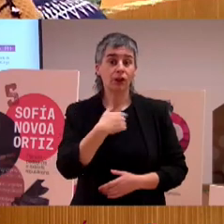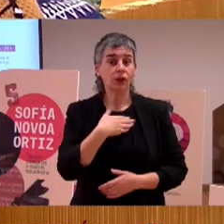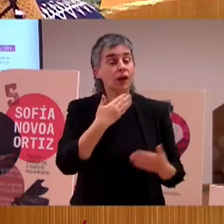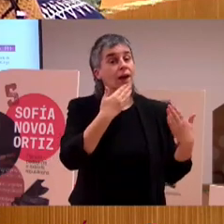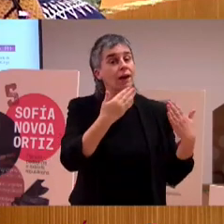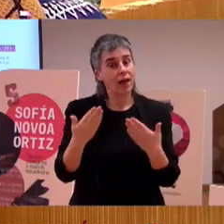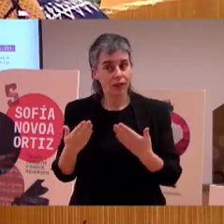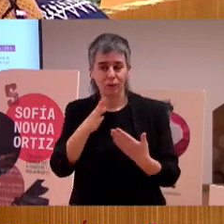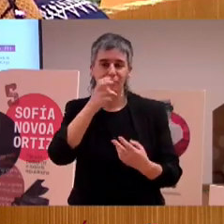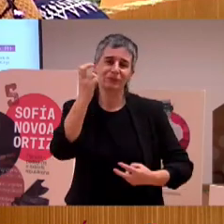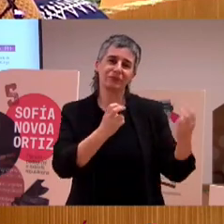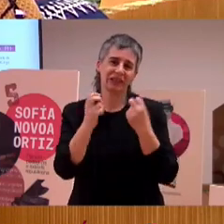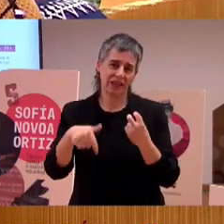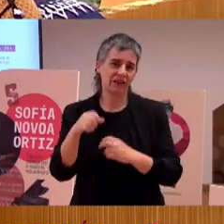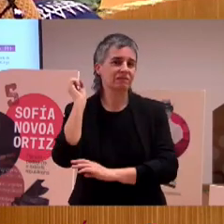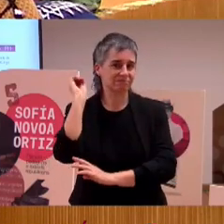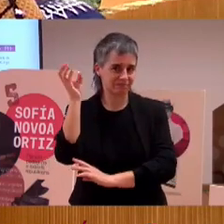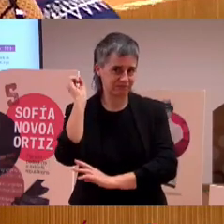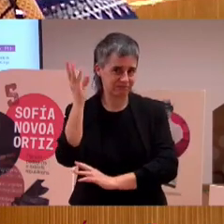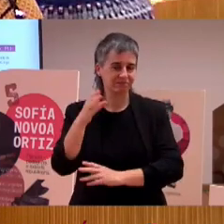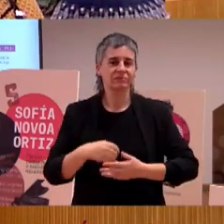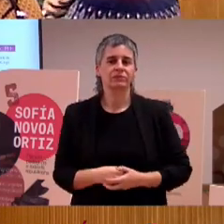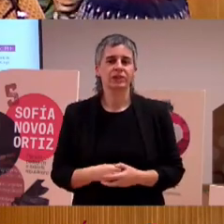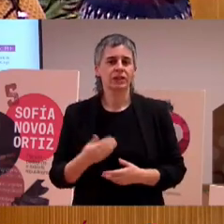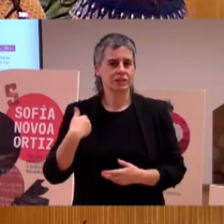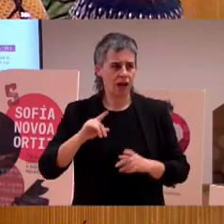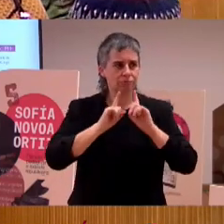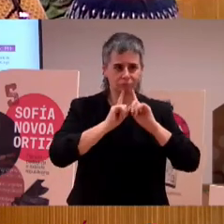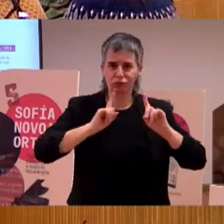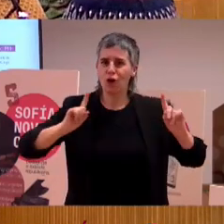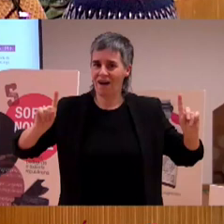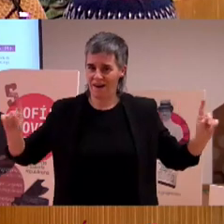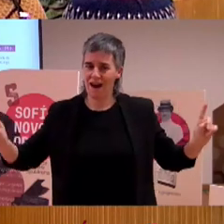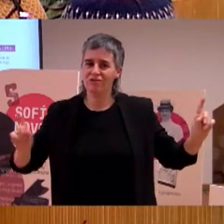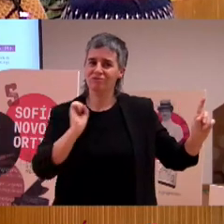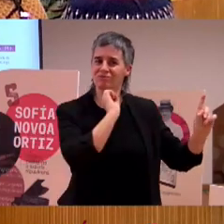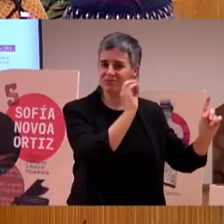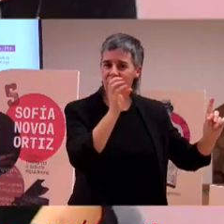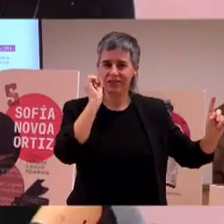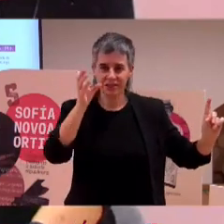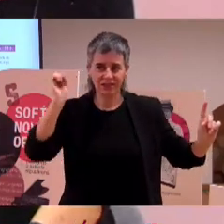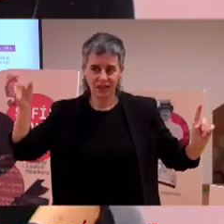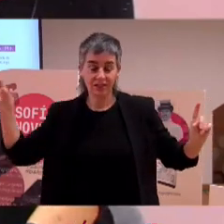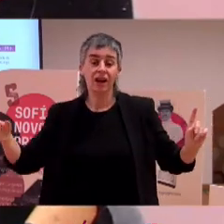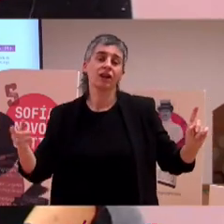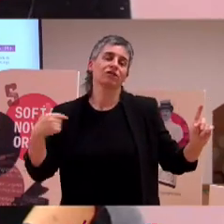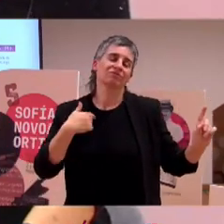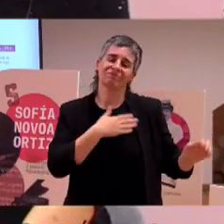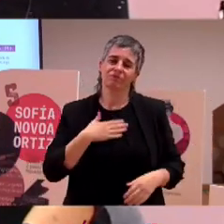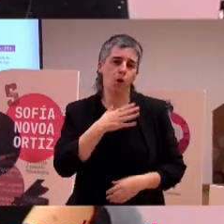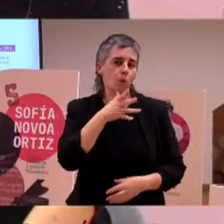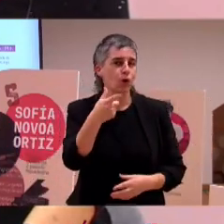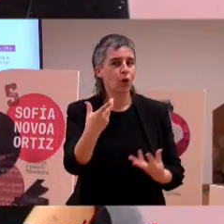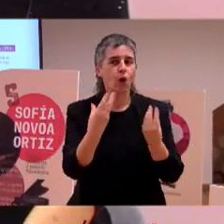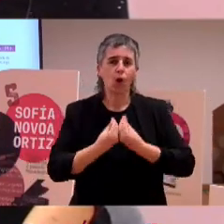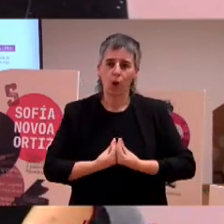aquí nestes faladoiros que levan todo ano. É un placer acompañarvos.